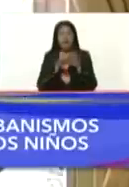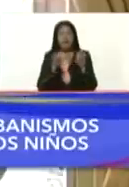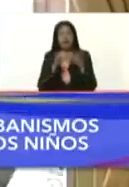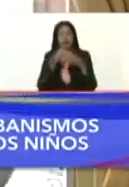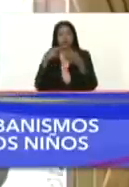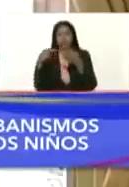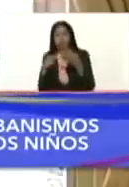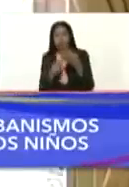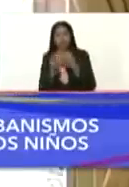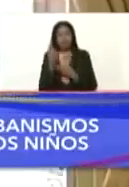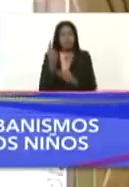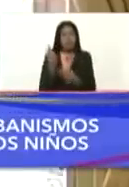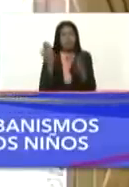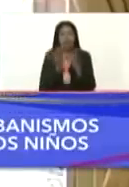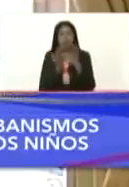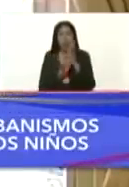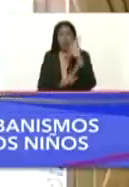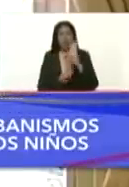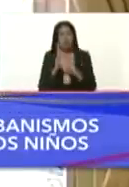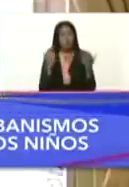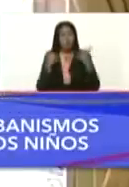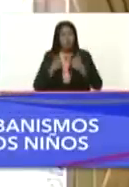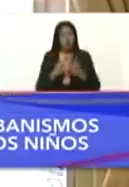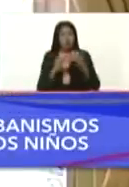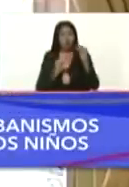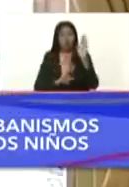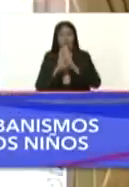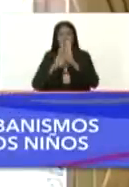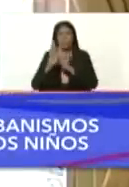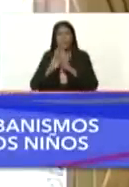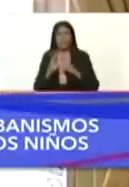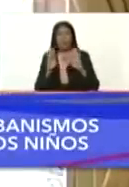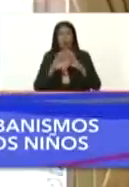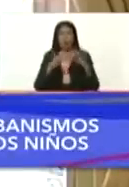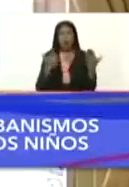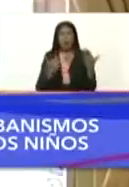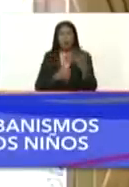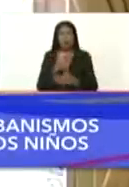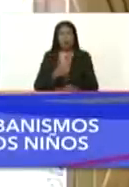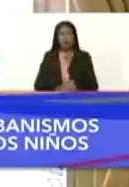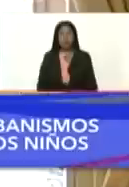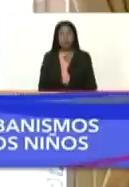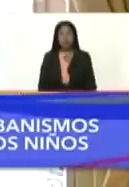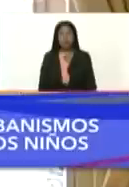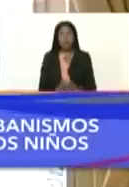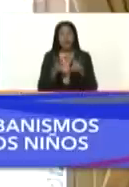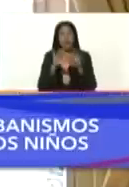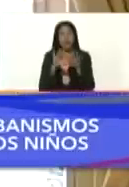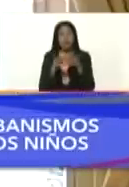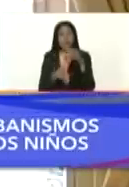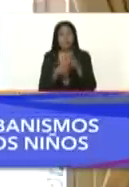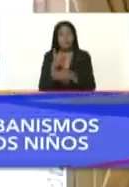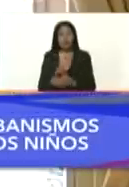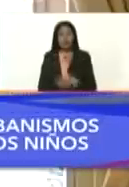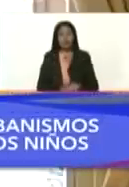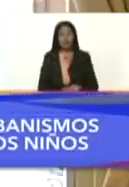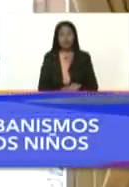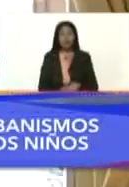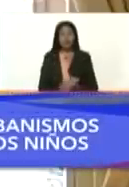las pizarras los morrales todos todos los libros las canaima las canaimitas